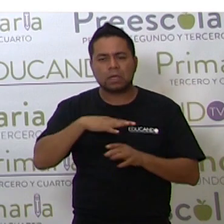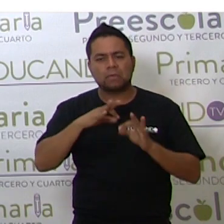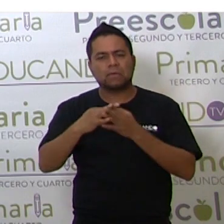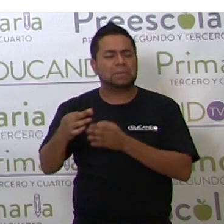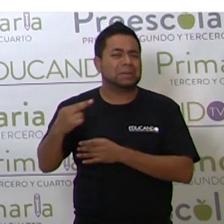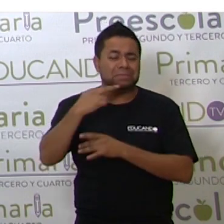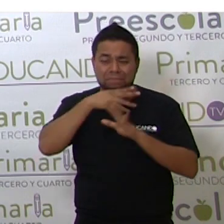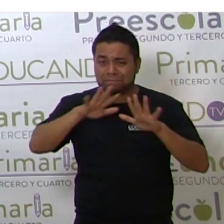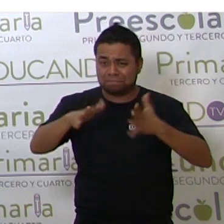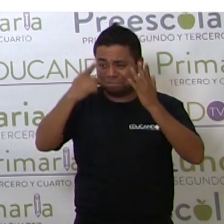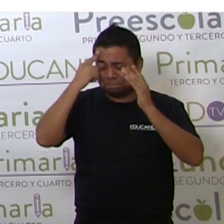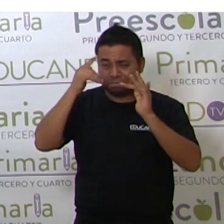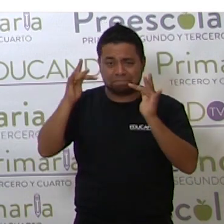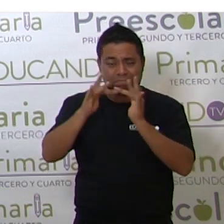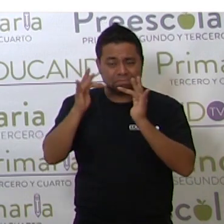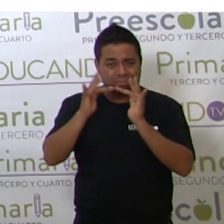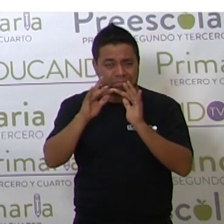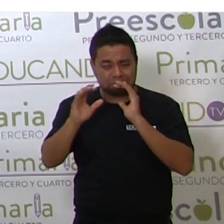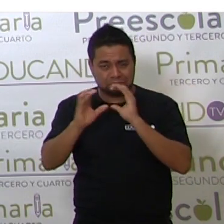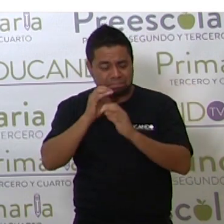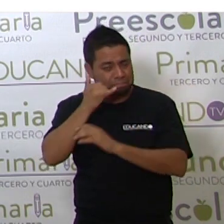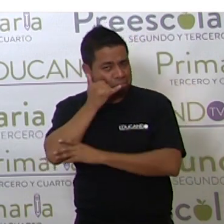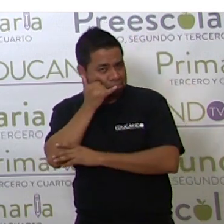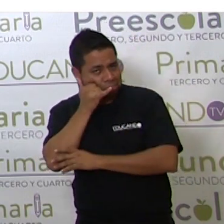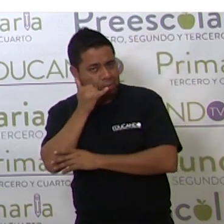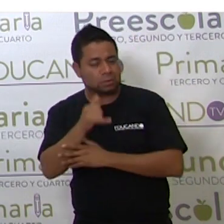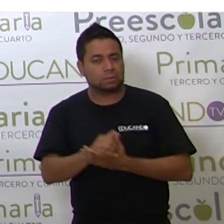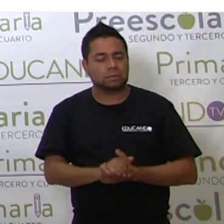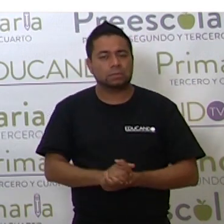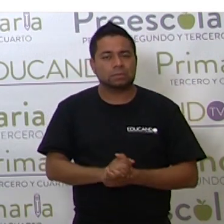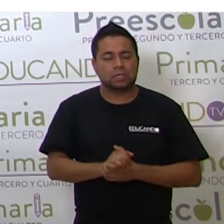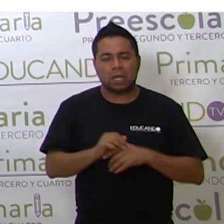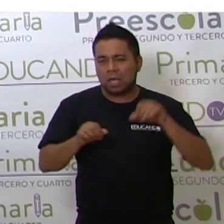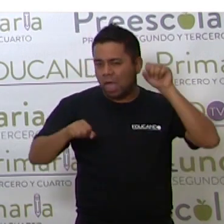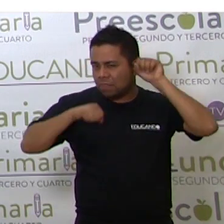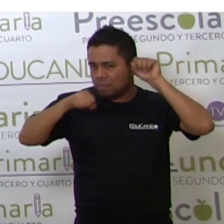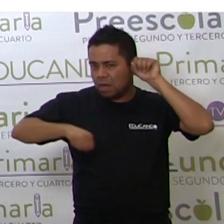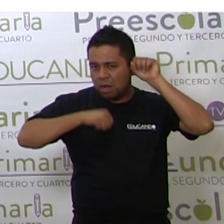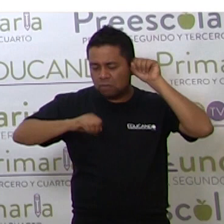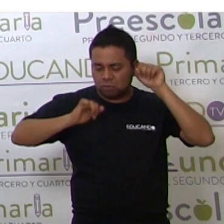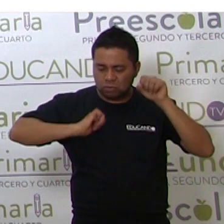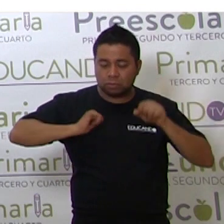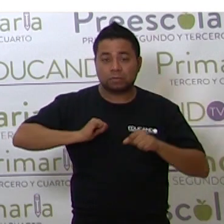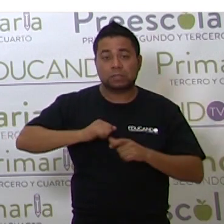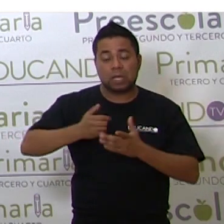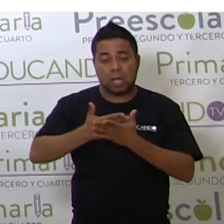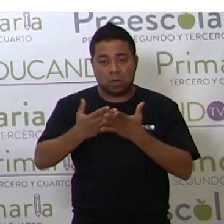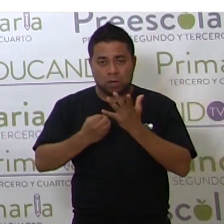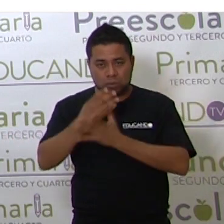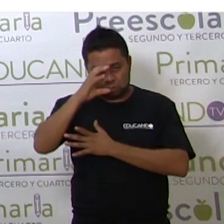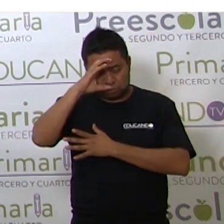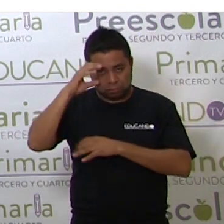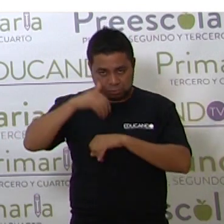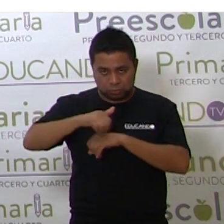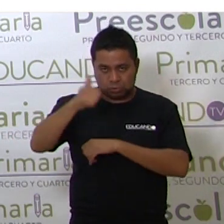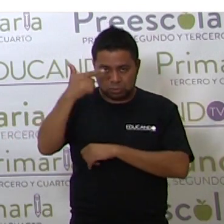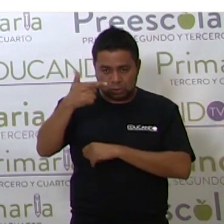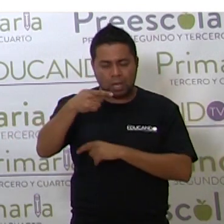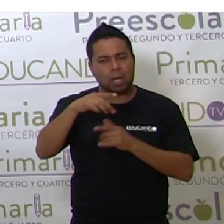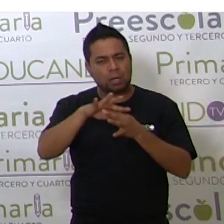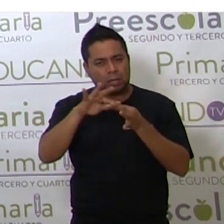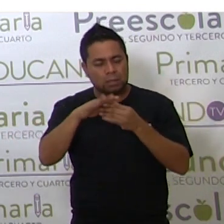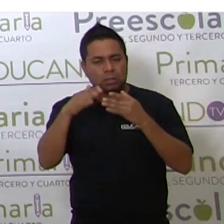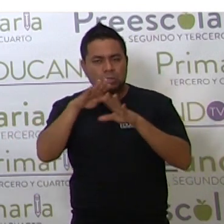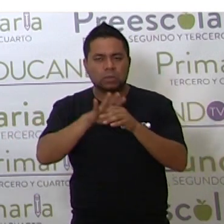más rápido de comunicación muy bien en la imagen que sigue la número 7 vamos a hablar sobre